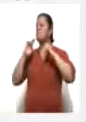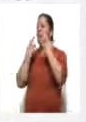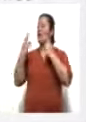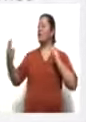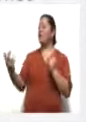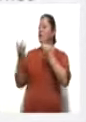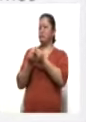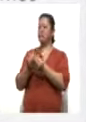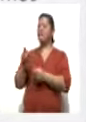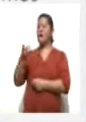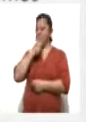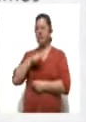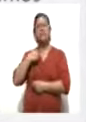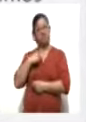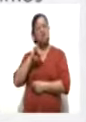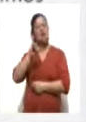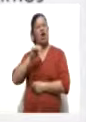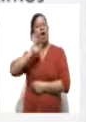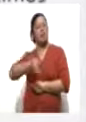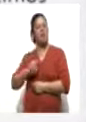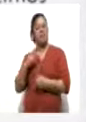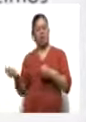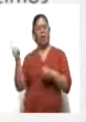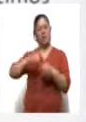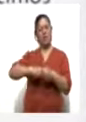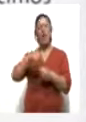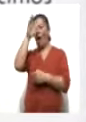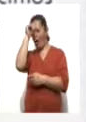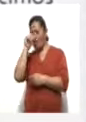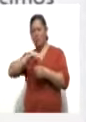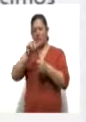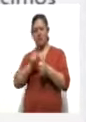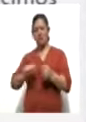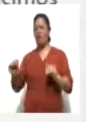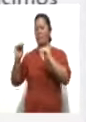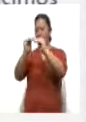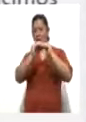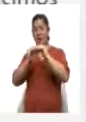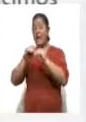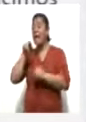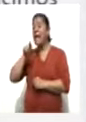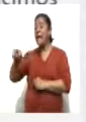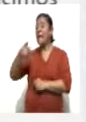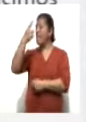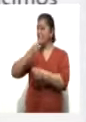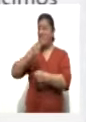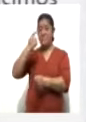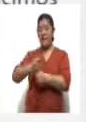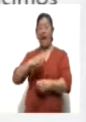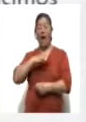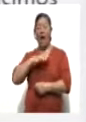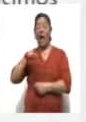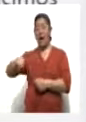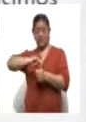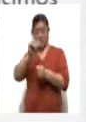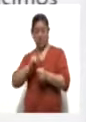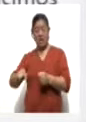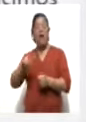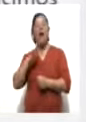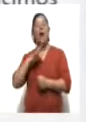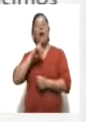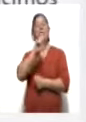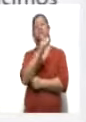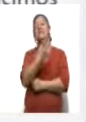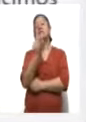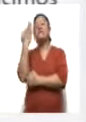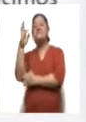de adherirse al Acuerdo Nacional por la Democracia. Es el primer mandatario en responder a la convocatoria que hicimos el 23 de febrero mediante